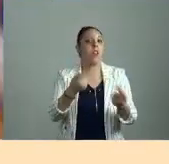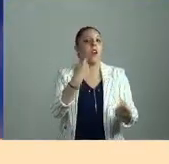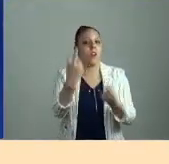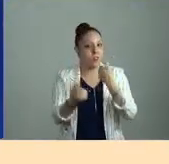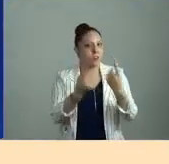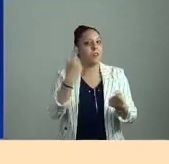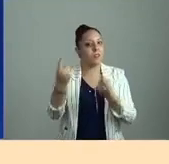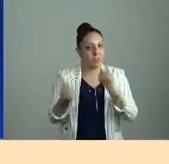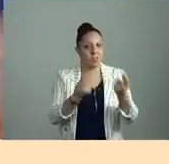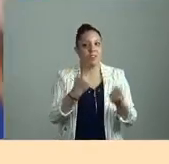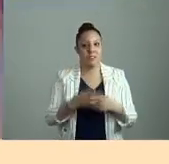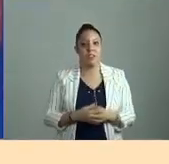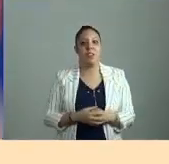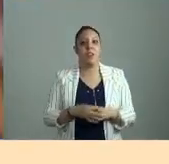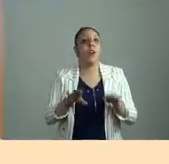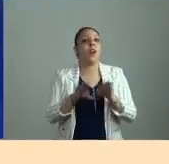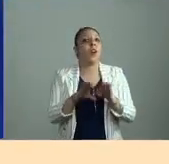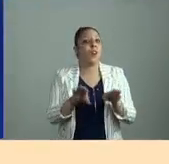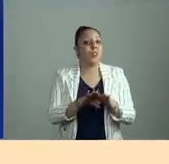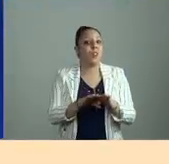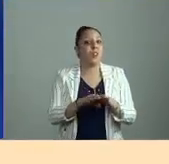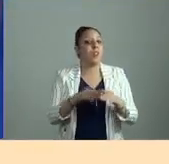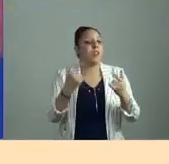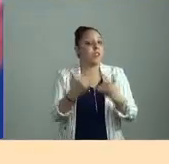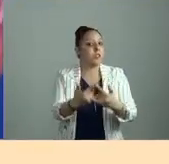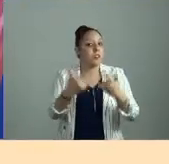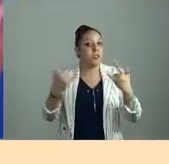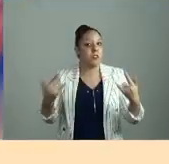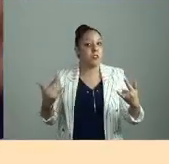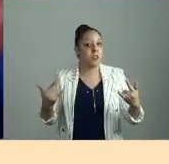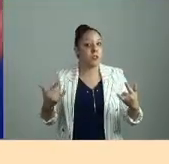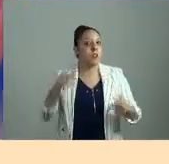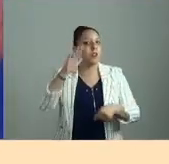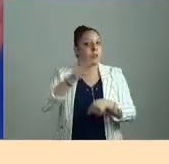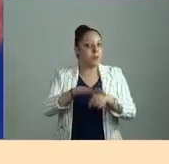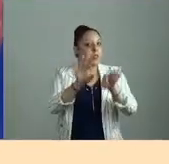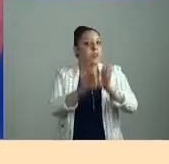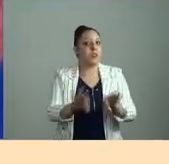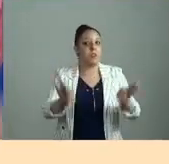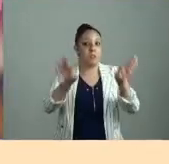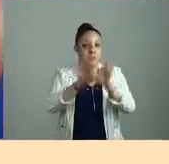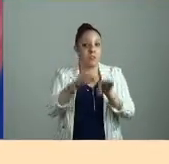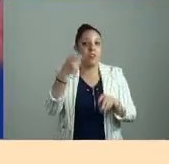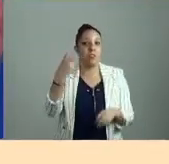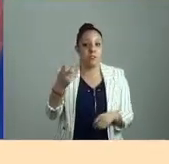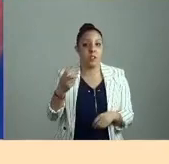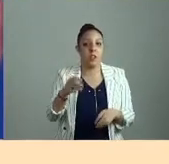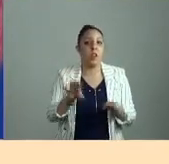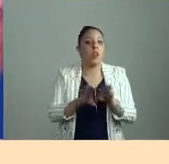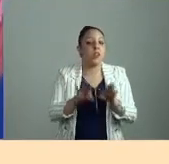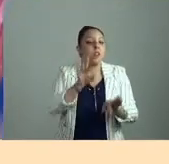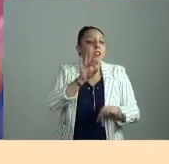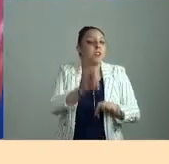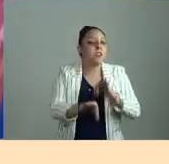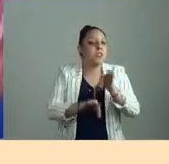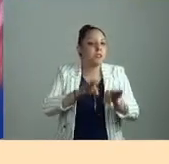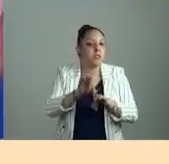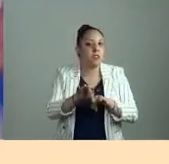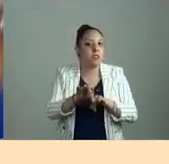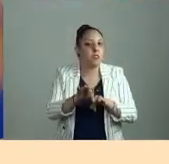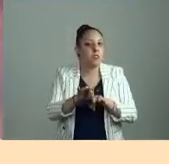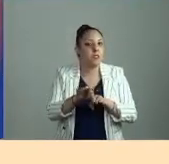dinámica histórica un elemento fundamental que es un mecanismo para ampliar la